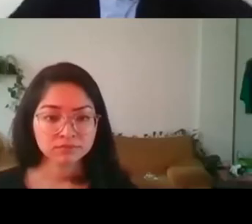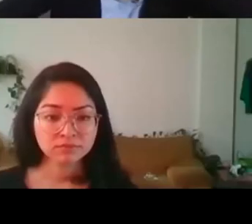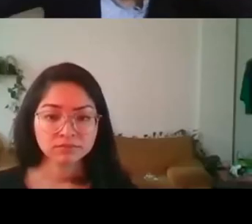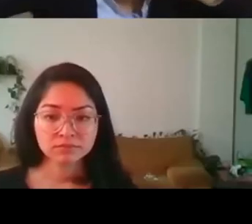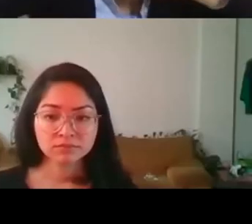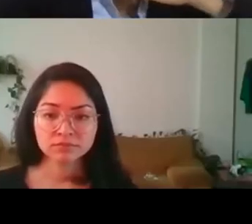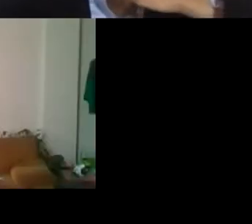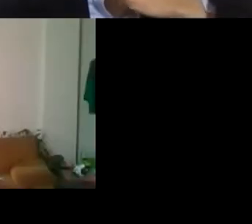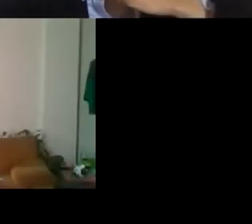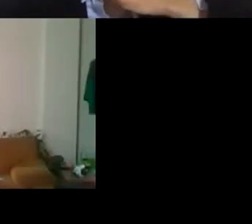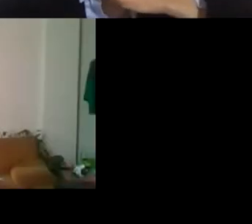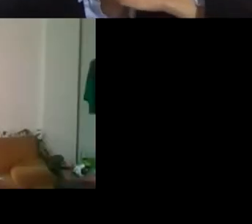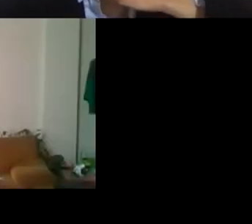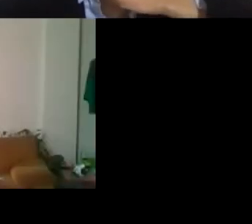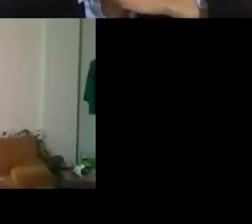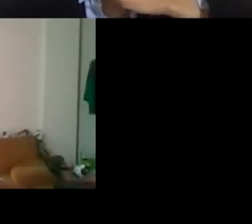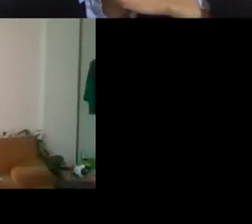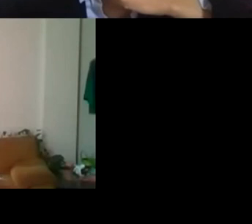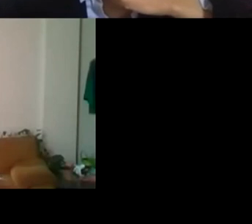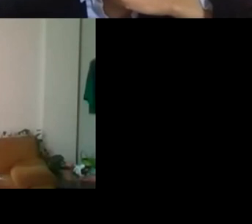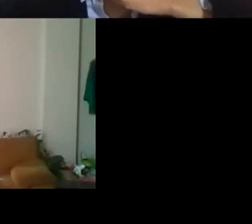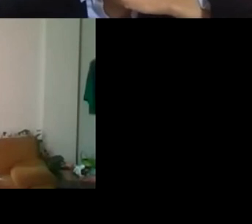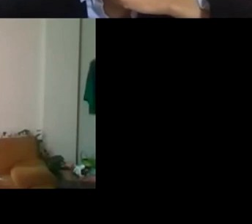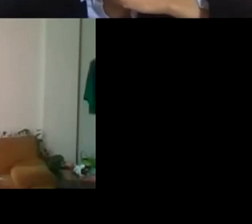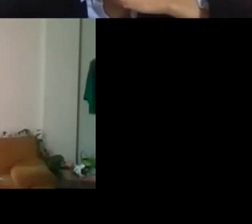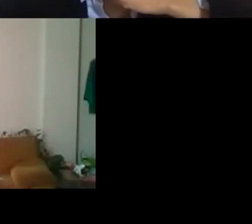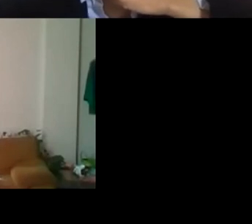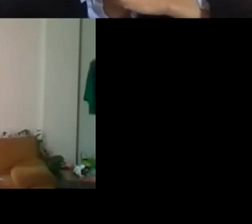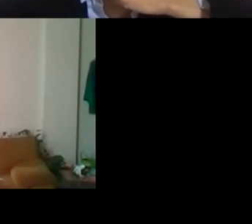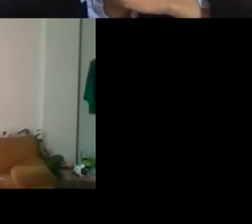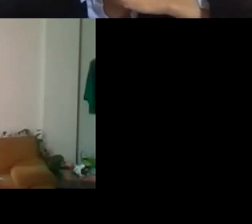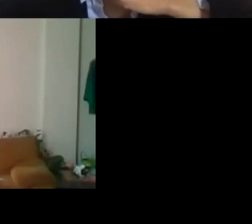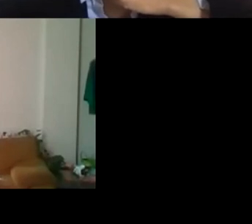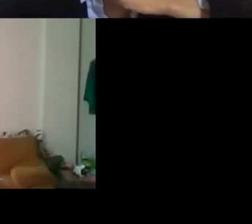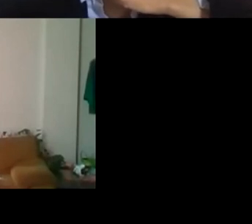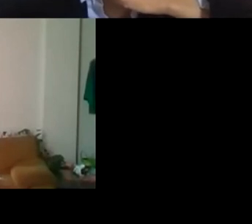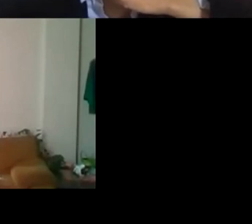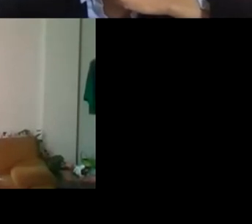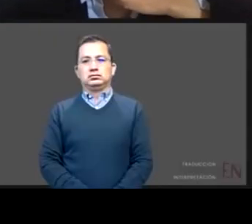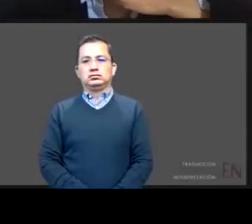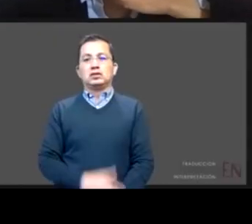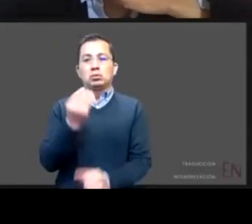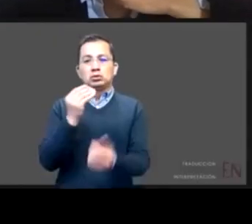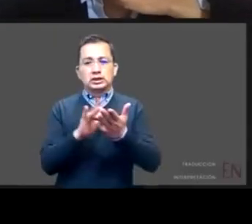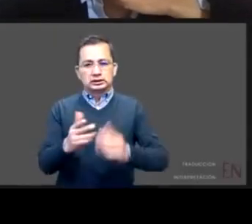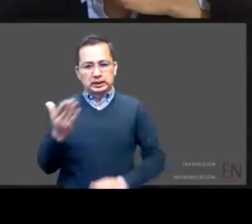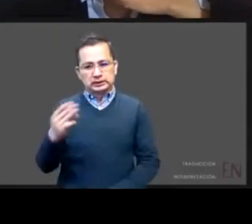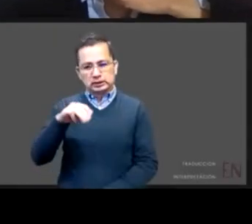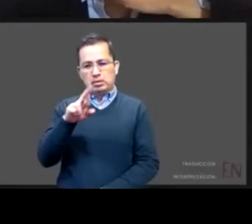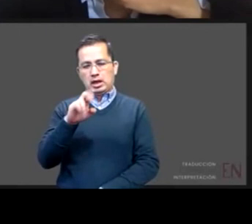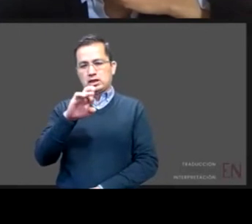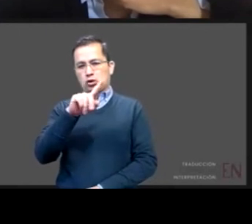muchísimas gracias con este cierre que terminas en términos de proyección de lo